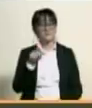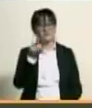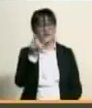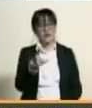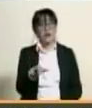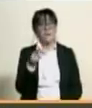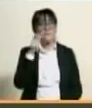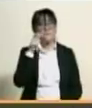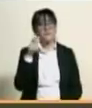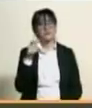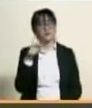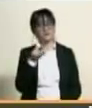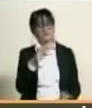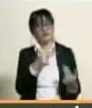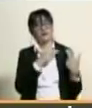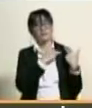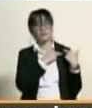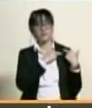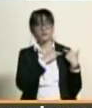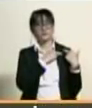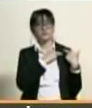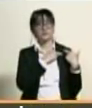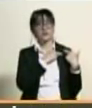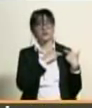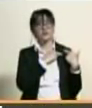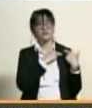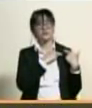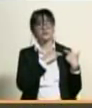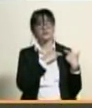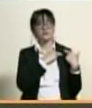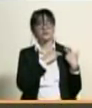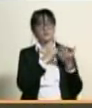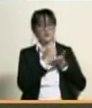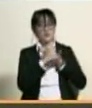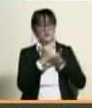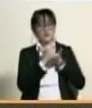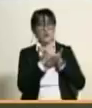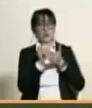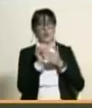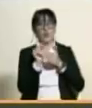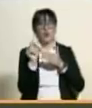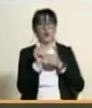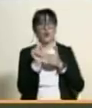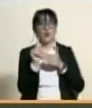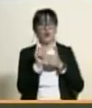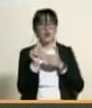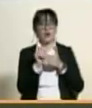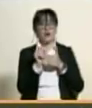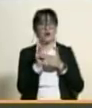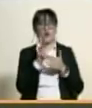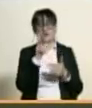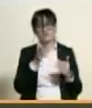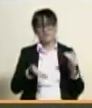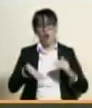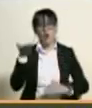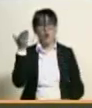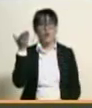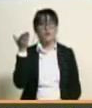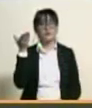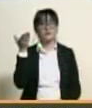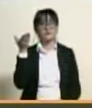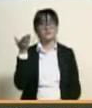personas responsables del marcaje y de la imposición de la tasa del dólar criminal